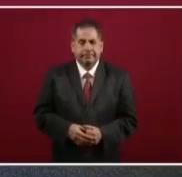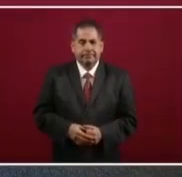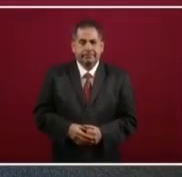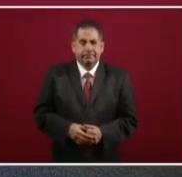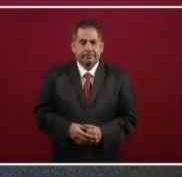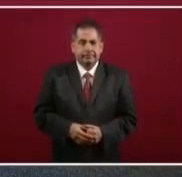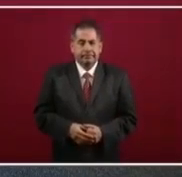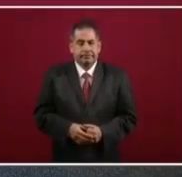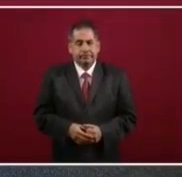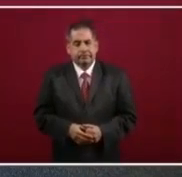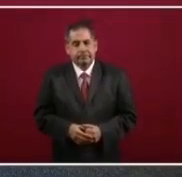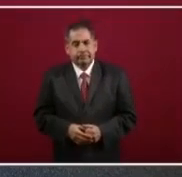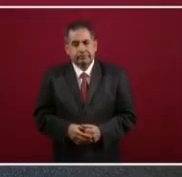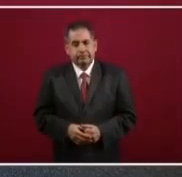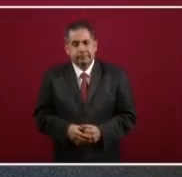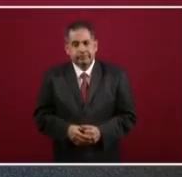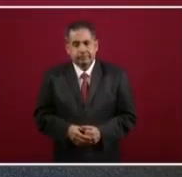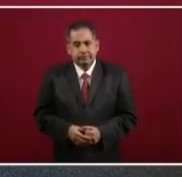y